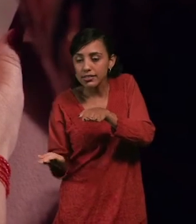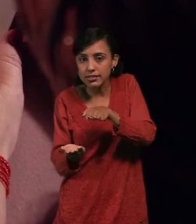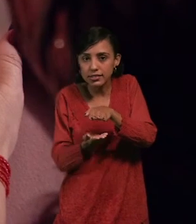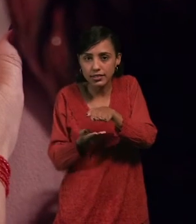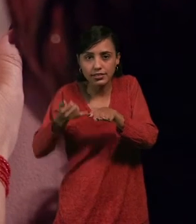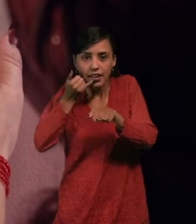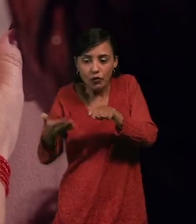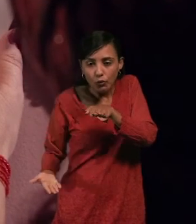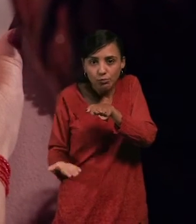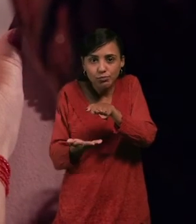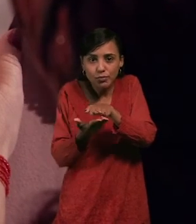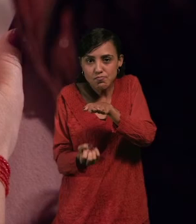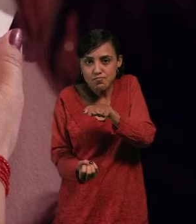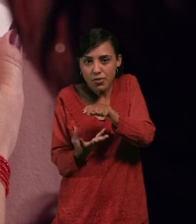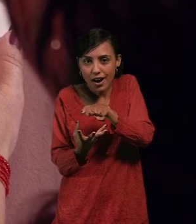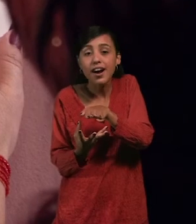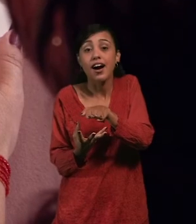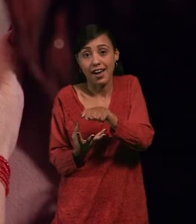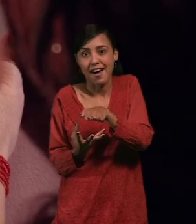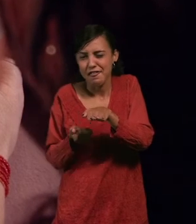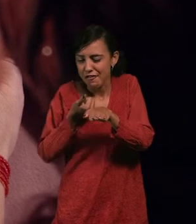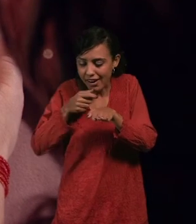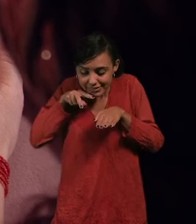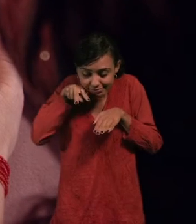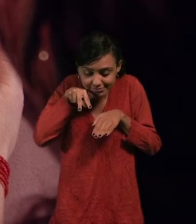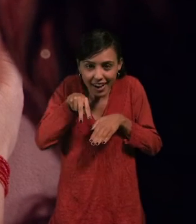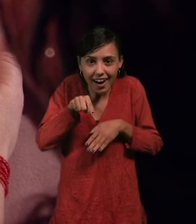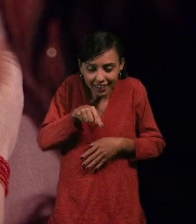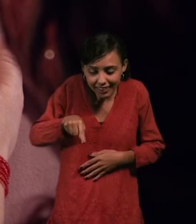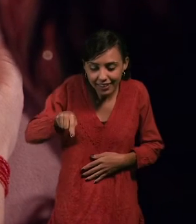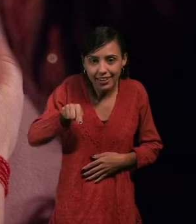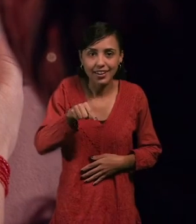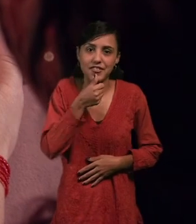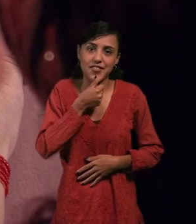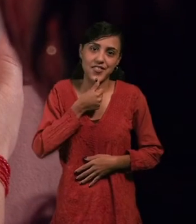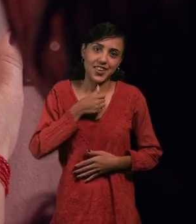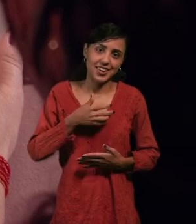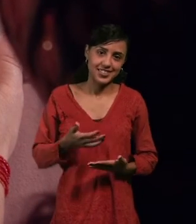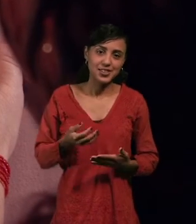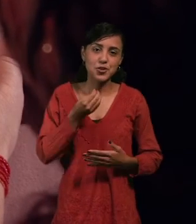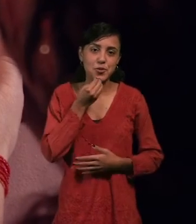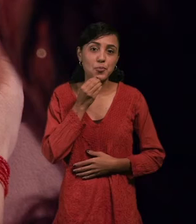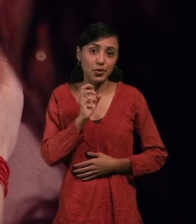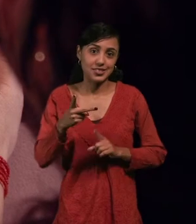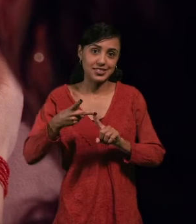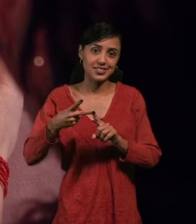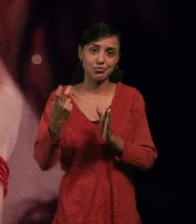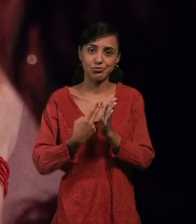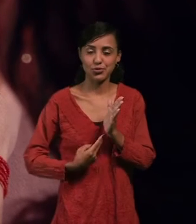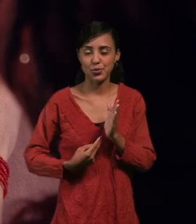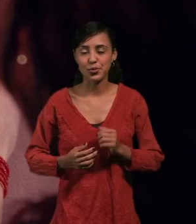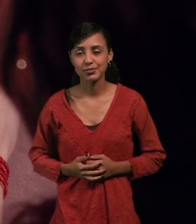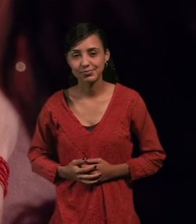del polioscopio un celular encendido y esa luz del celular va a ayudar a sacar el segundo dibujo.